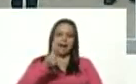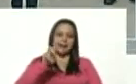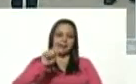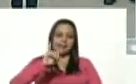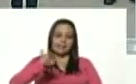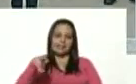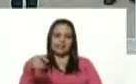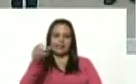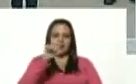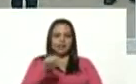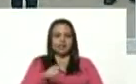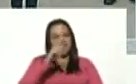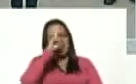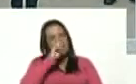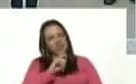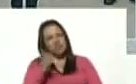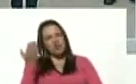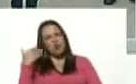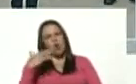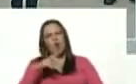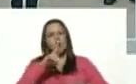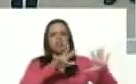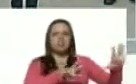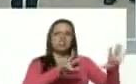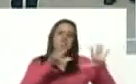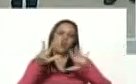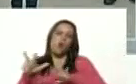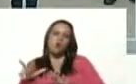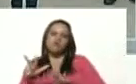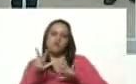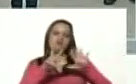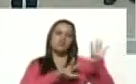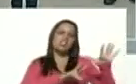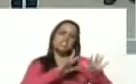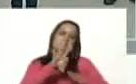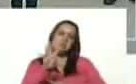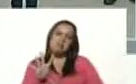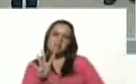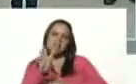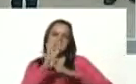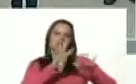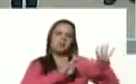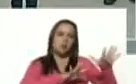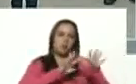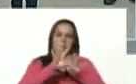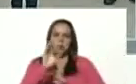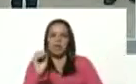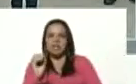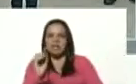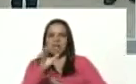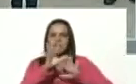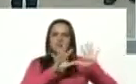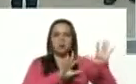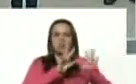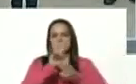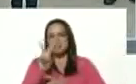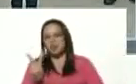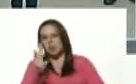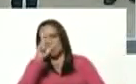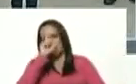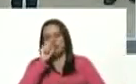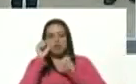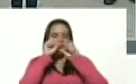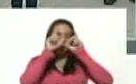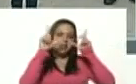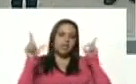los años 88, 89, 90. 92, el año del